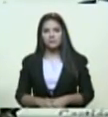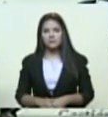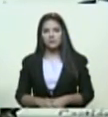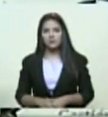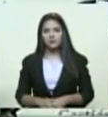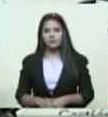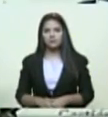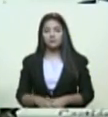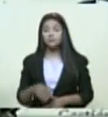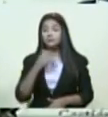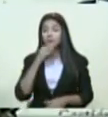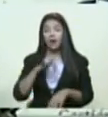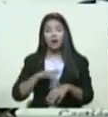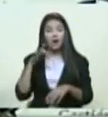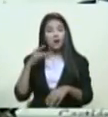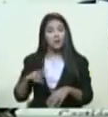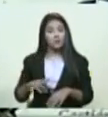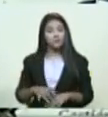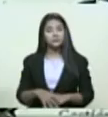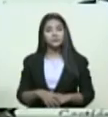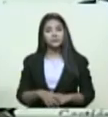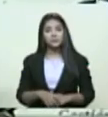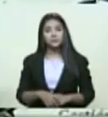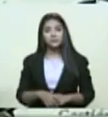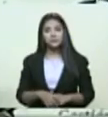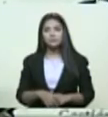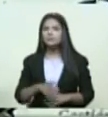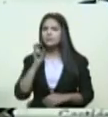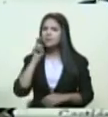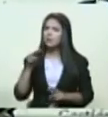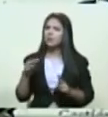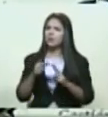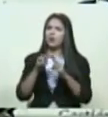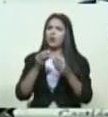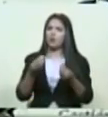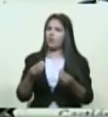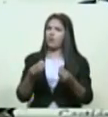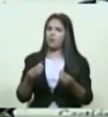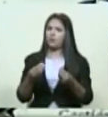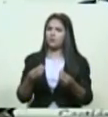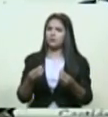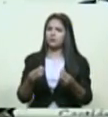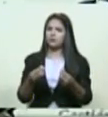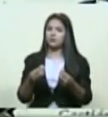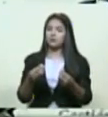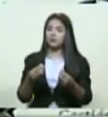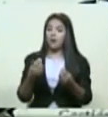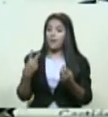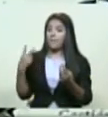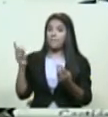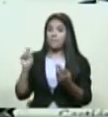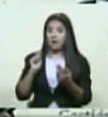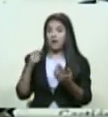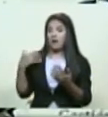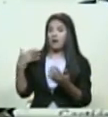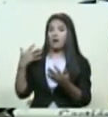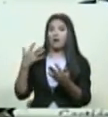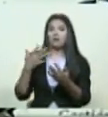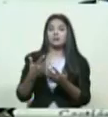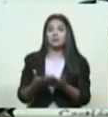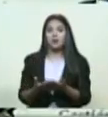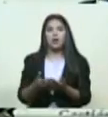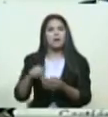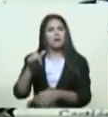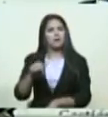Un detalle grave que nos encontramos, ¿cómo es posible que durante estos meses